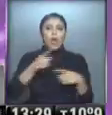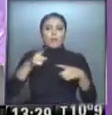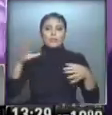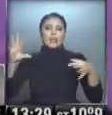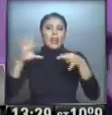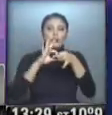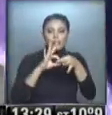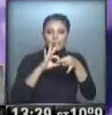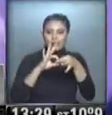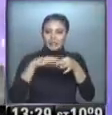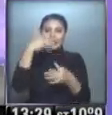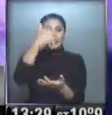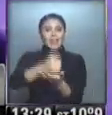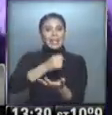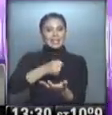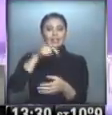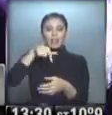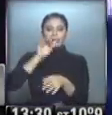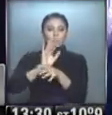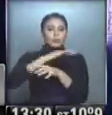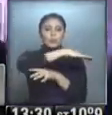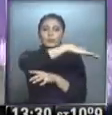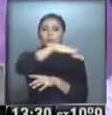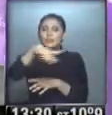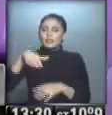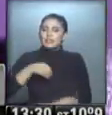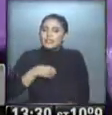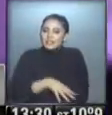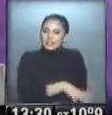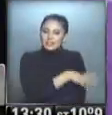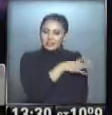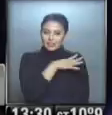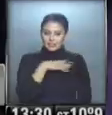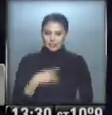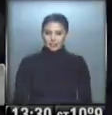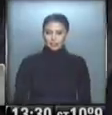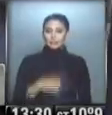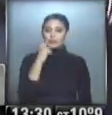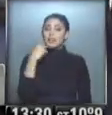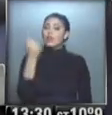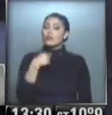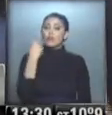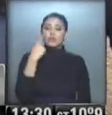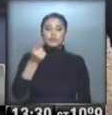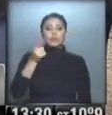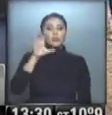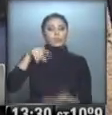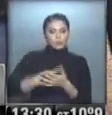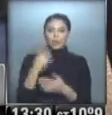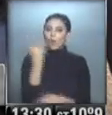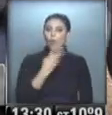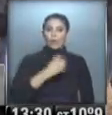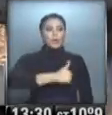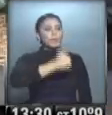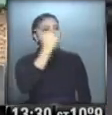en lo que será a los ojos del artista un Horizonte conmovedor Nosotros somos de San Clemente del tuyú nos vinimos a dedo los